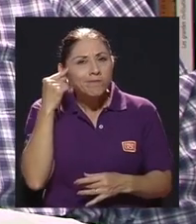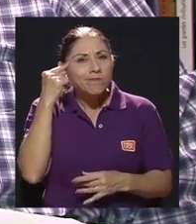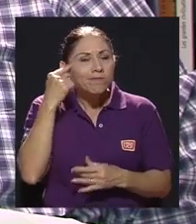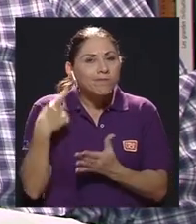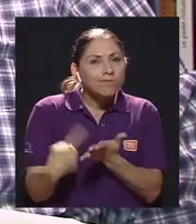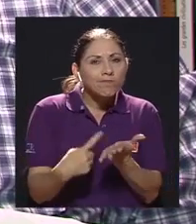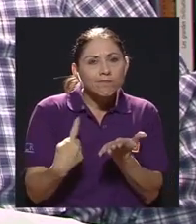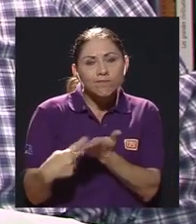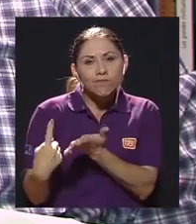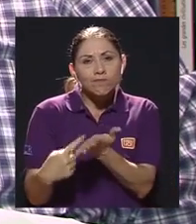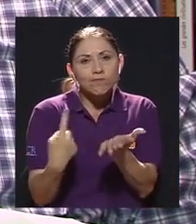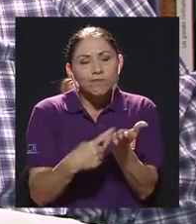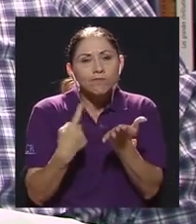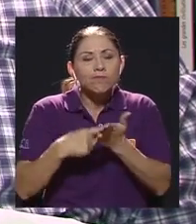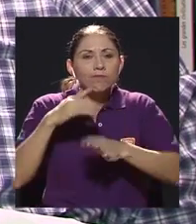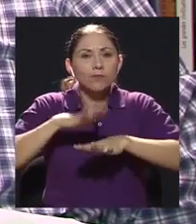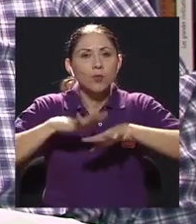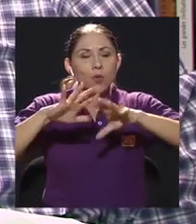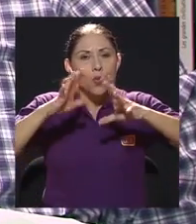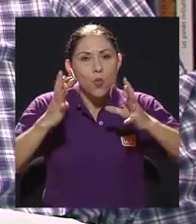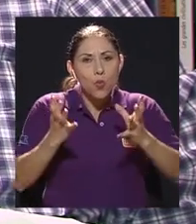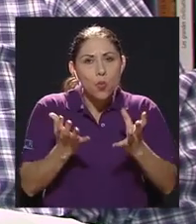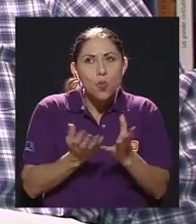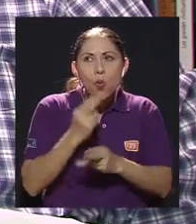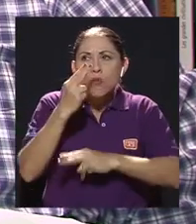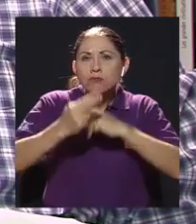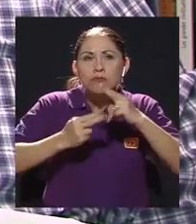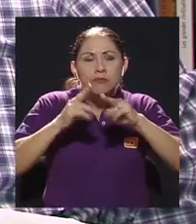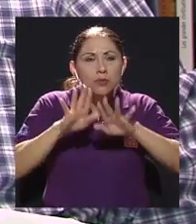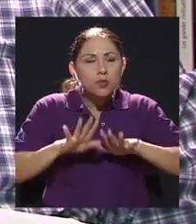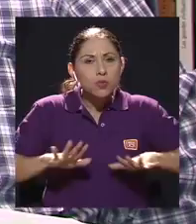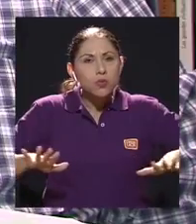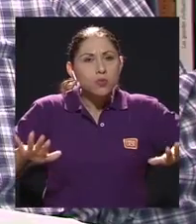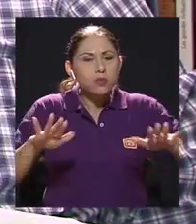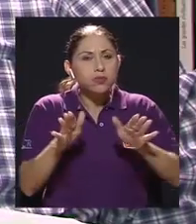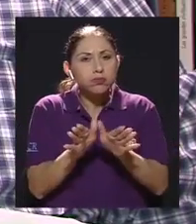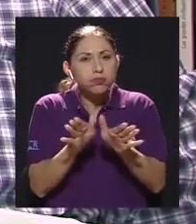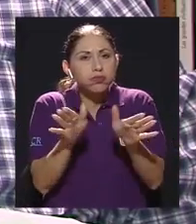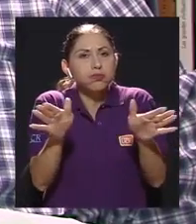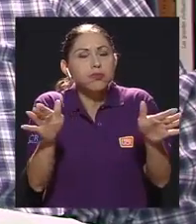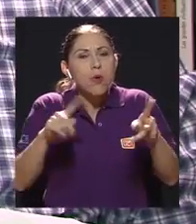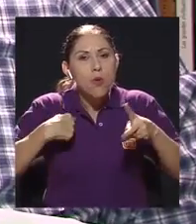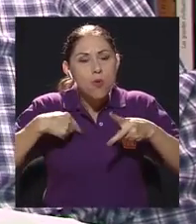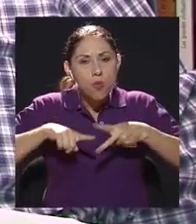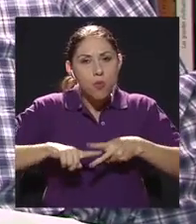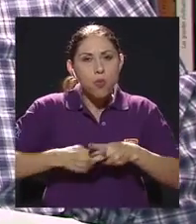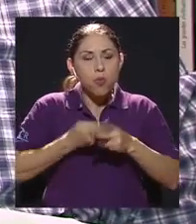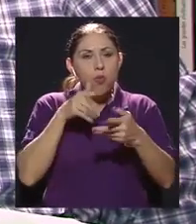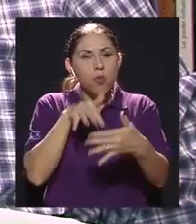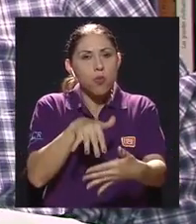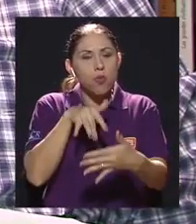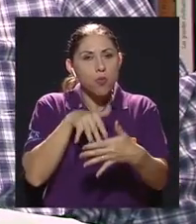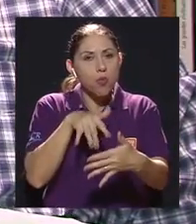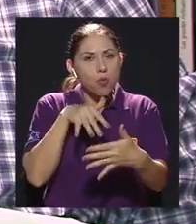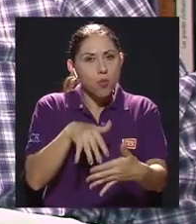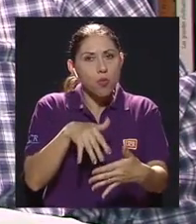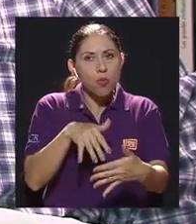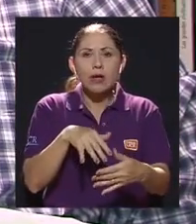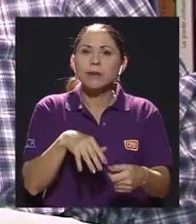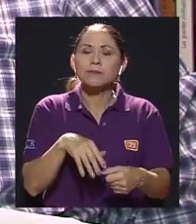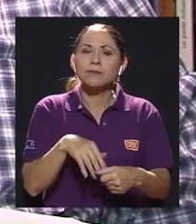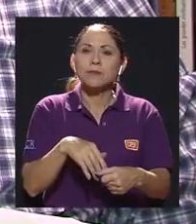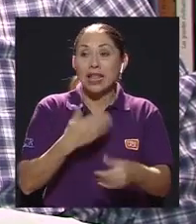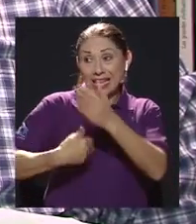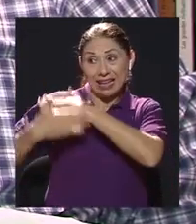sobre el mundo, sobre el universo en general, y empecé estudiando. En ese entonces la Facultad de